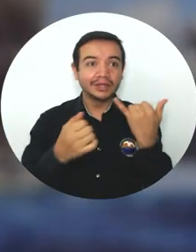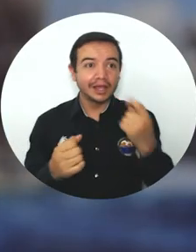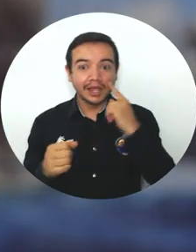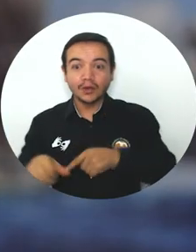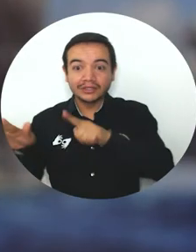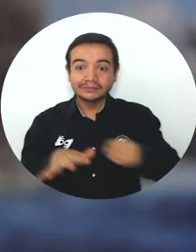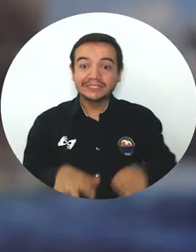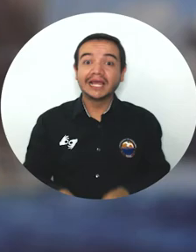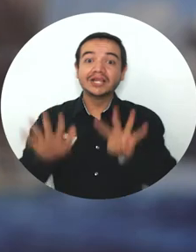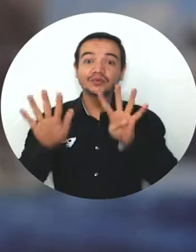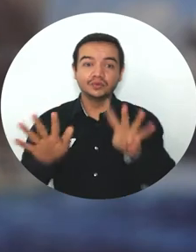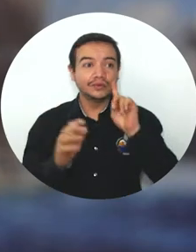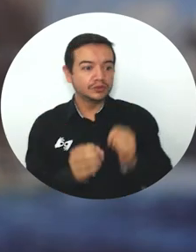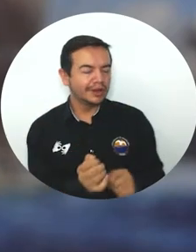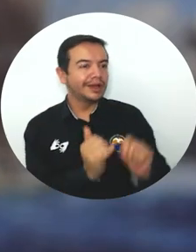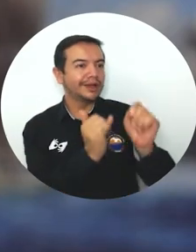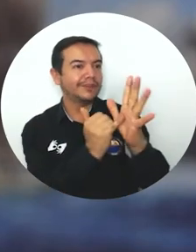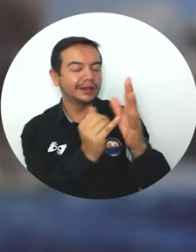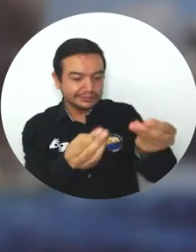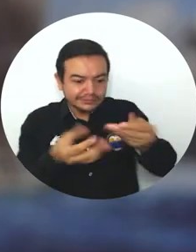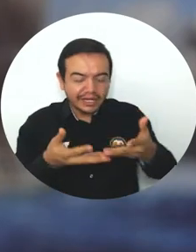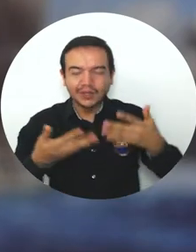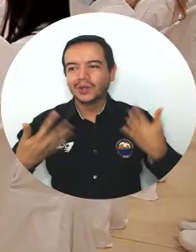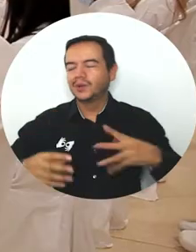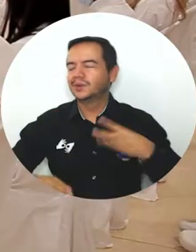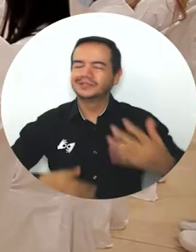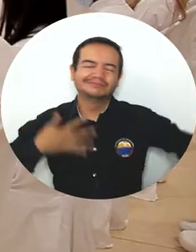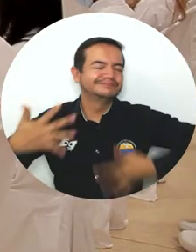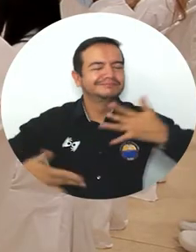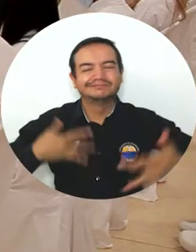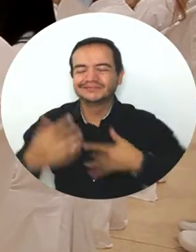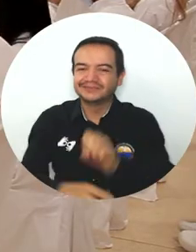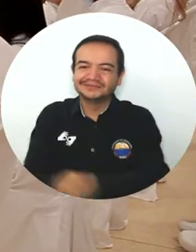esperé, es algo que no tiene nombre y no tiene explicación. Las emociones son muchas.